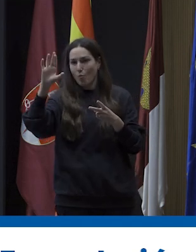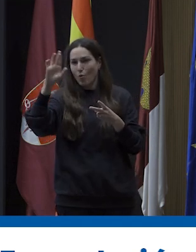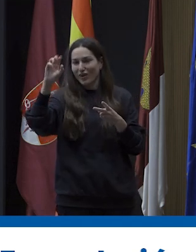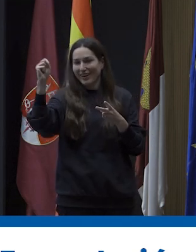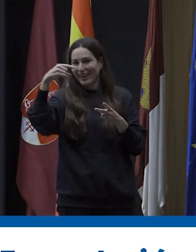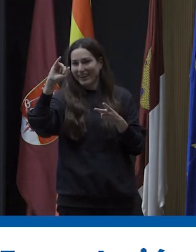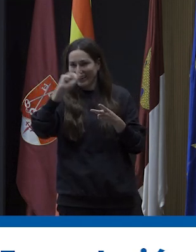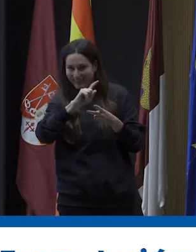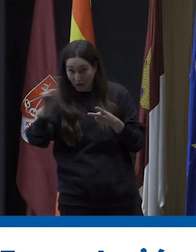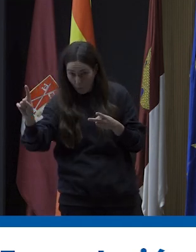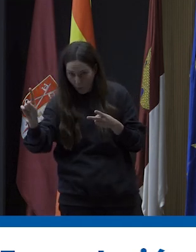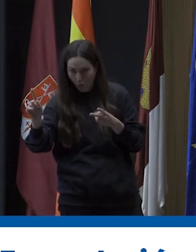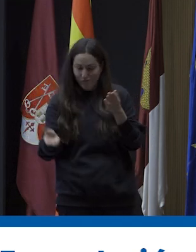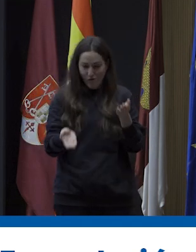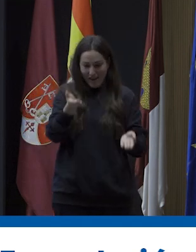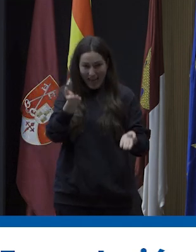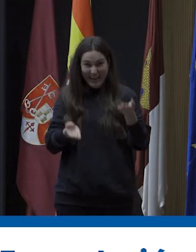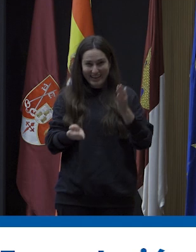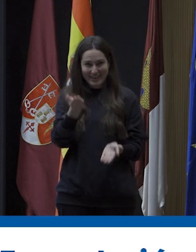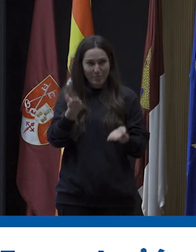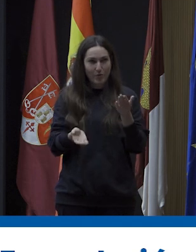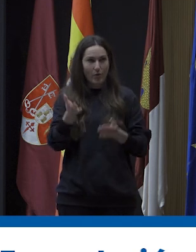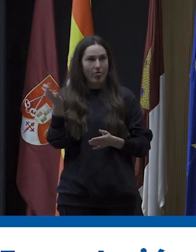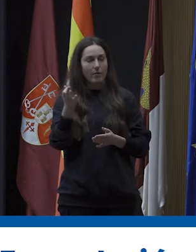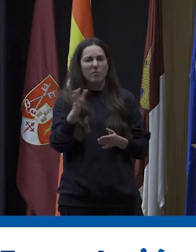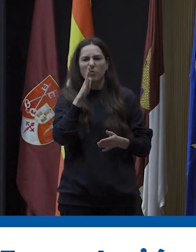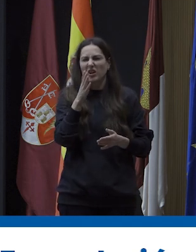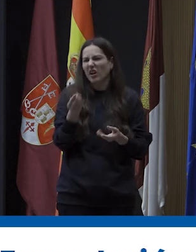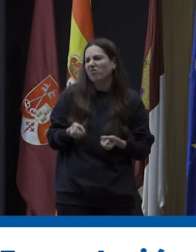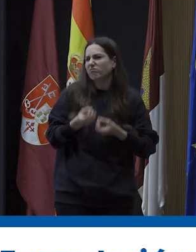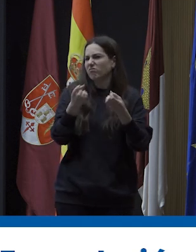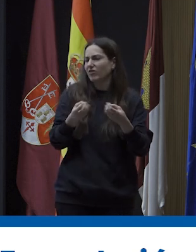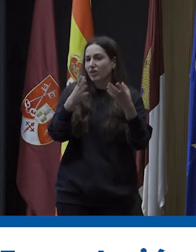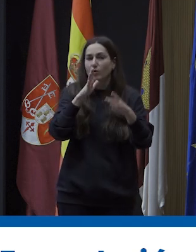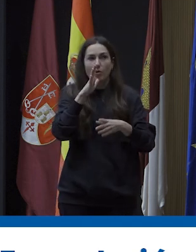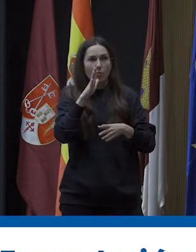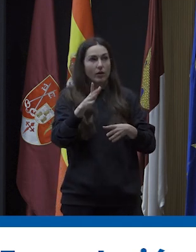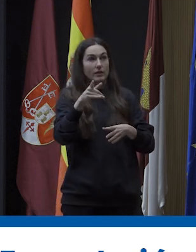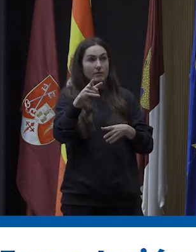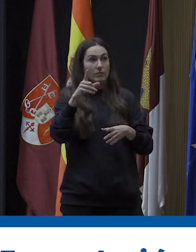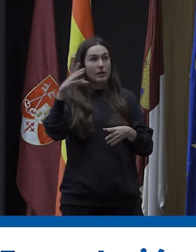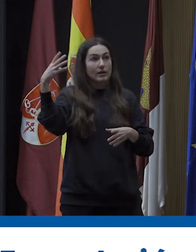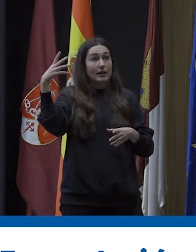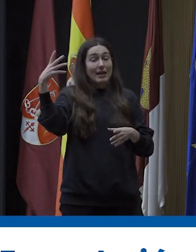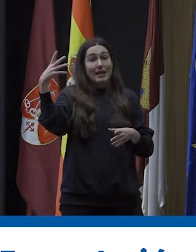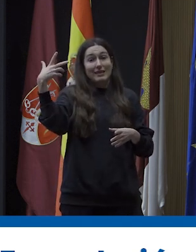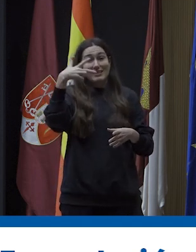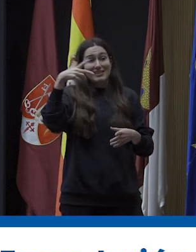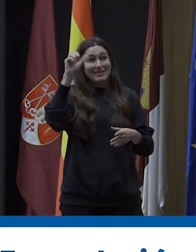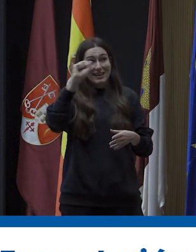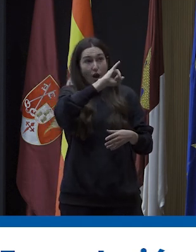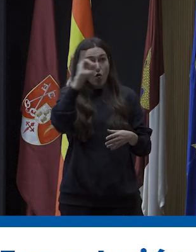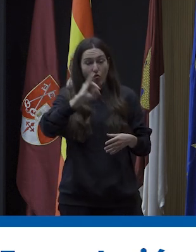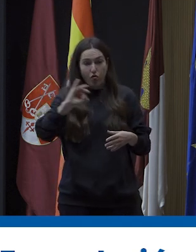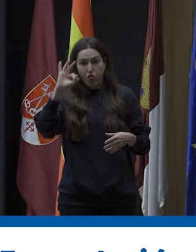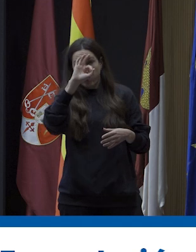en 1976 este médico ruso, Yevgeny Chazov, que también era un médico de los que atendían, digamos, a los garifaltes,